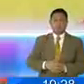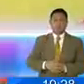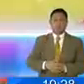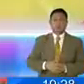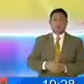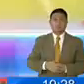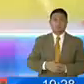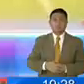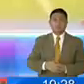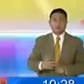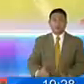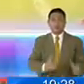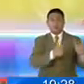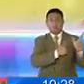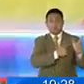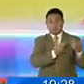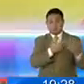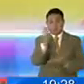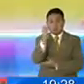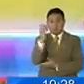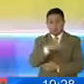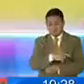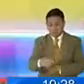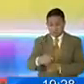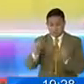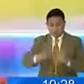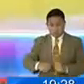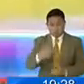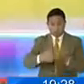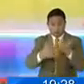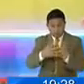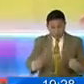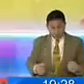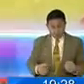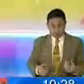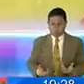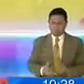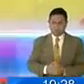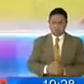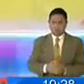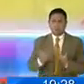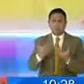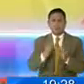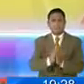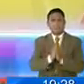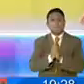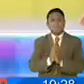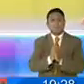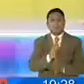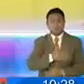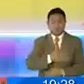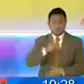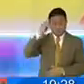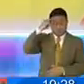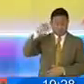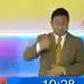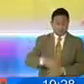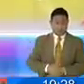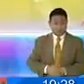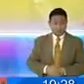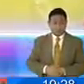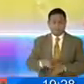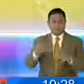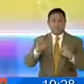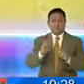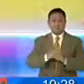la militarización no es la vía para resolver este conflicto. Demandamos que el Estado, en el marco del